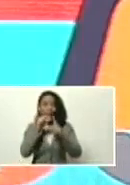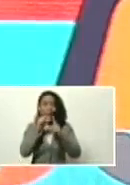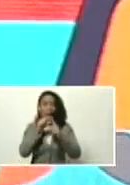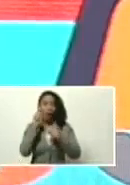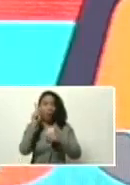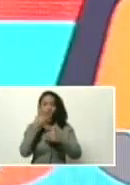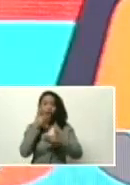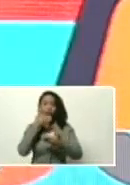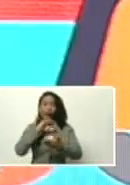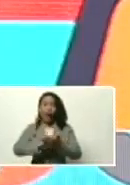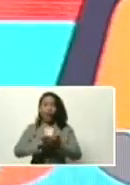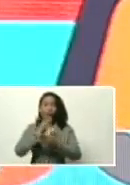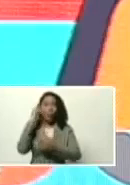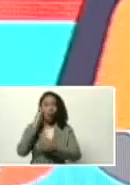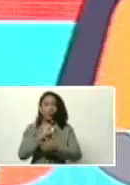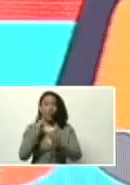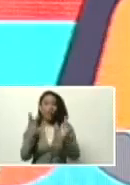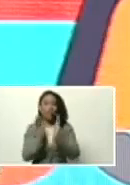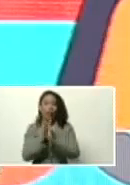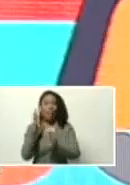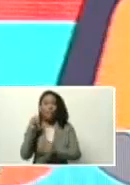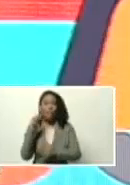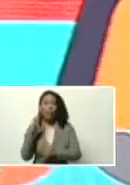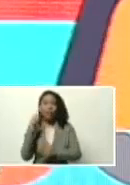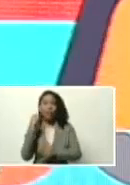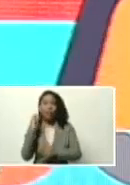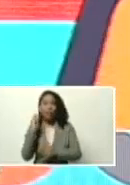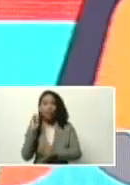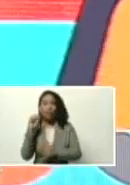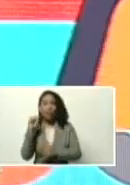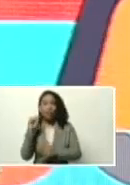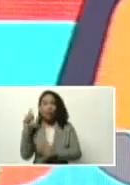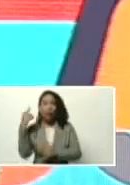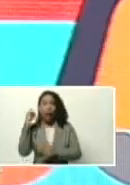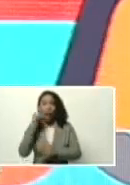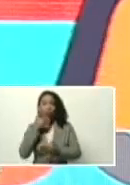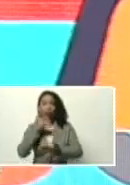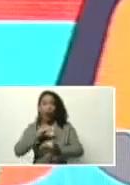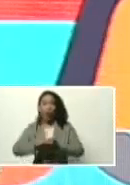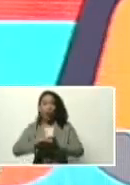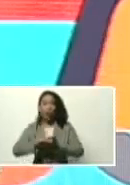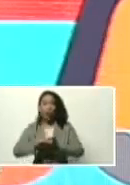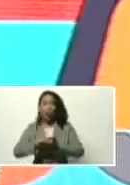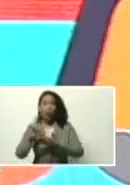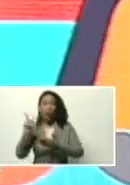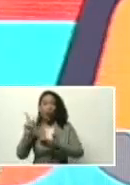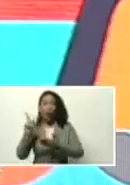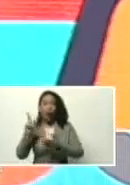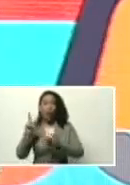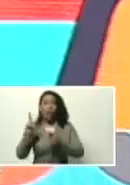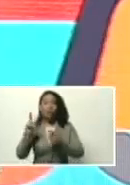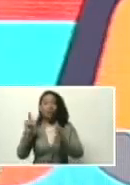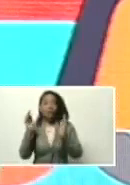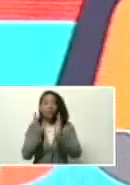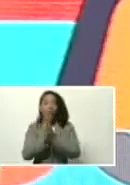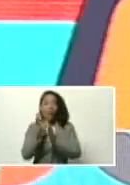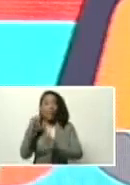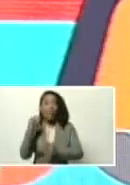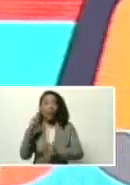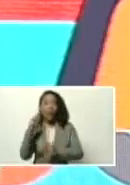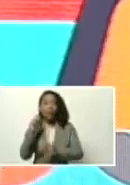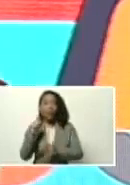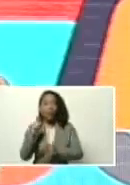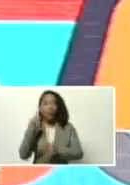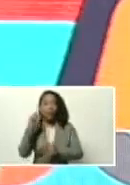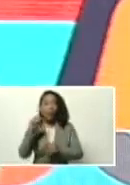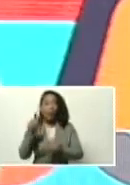una carta de Bolívar a San Martín y cita una carta de San Martín a Bolívar. Quiero saludar de manera